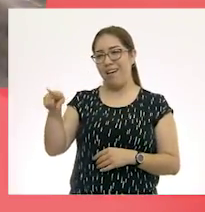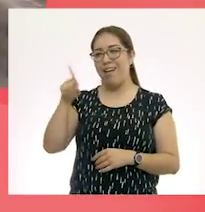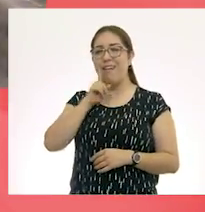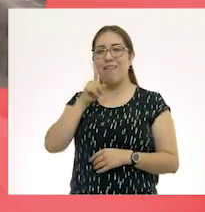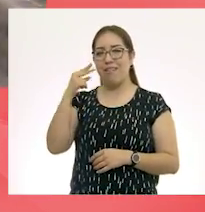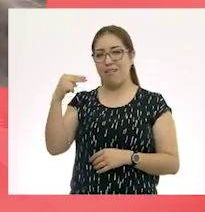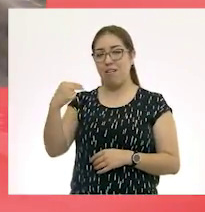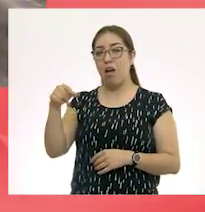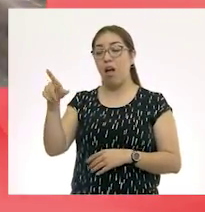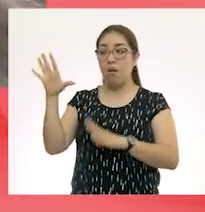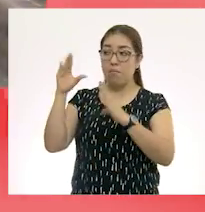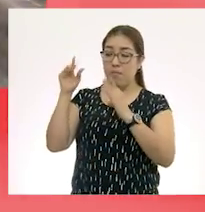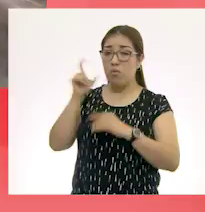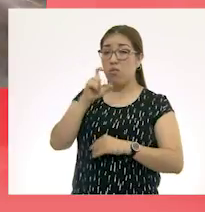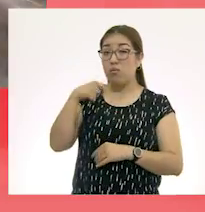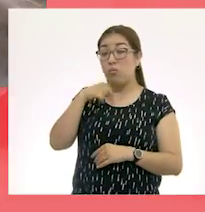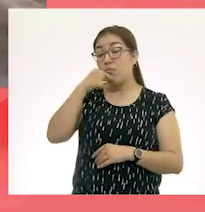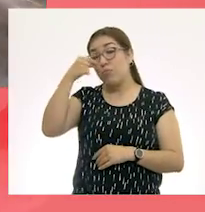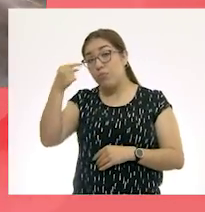cuando yo era chiquita.